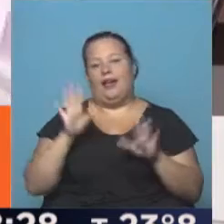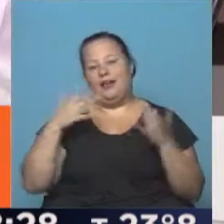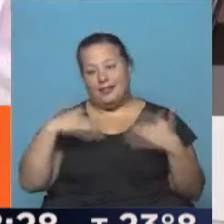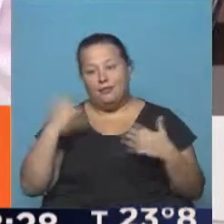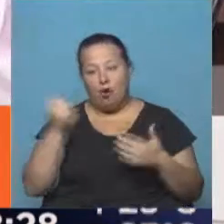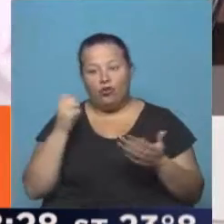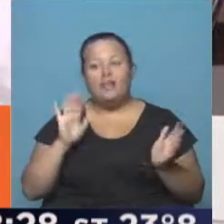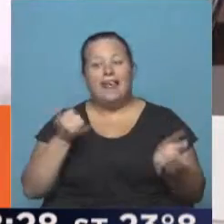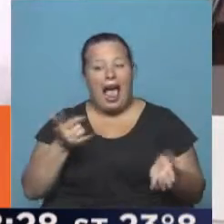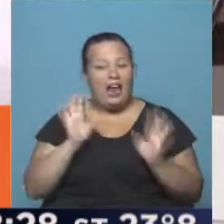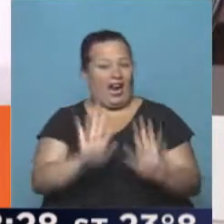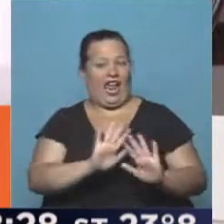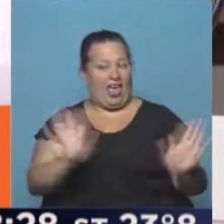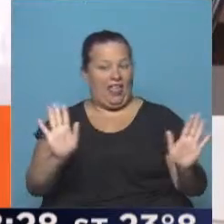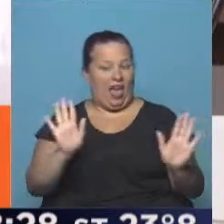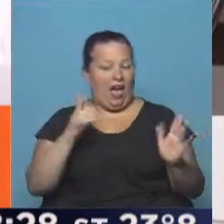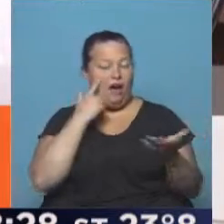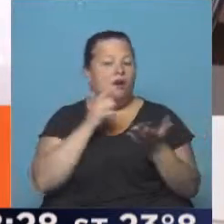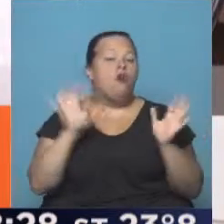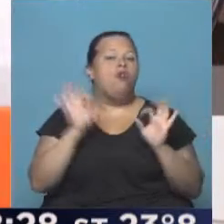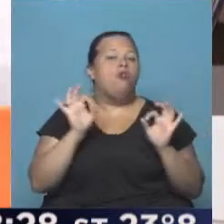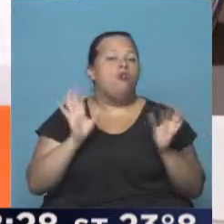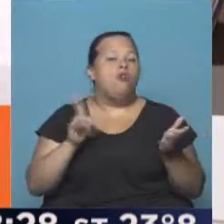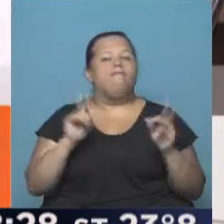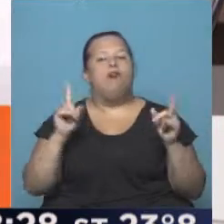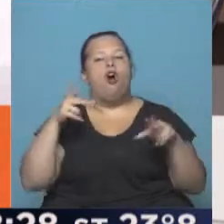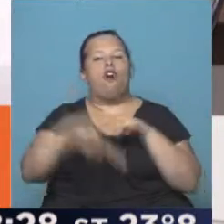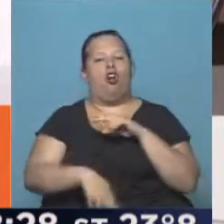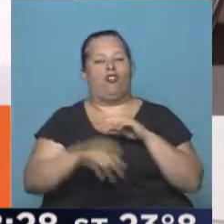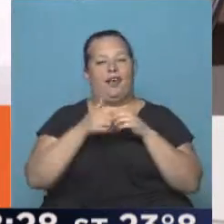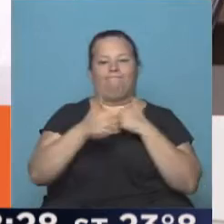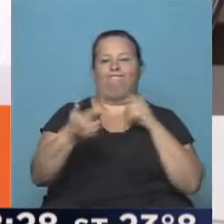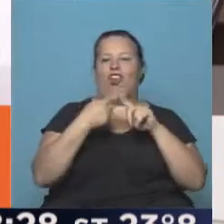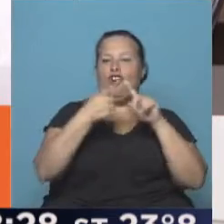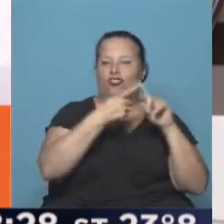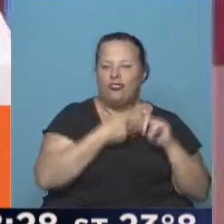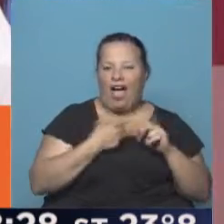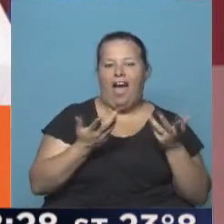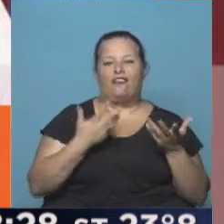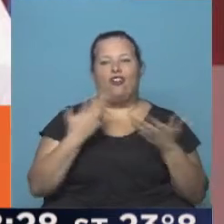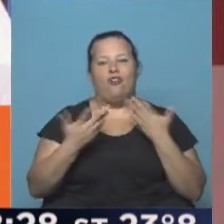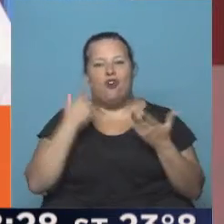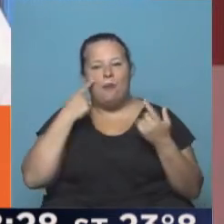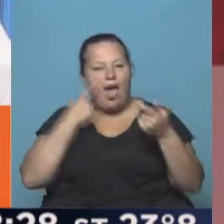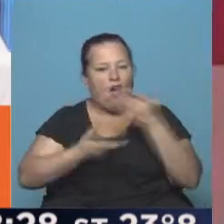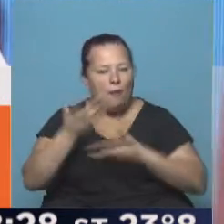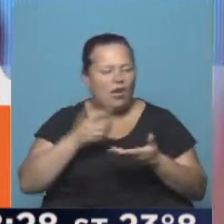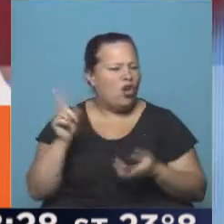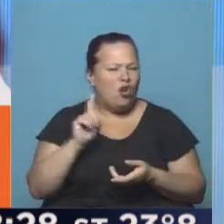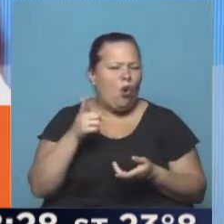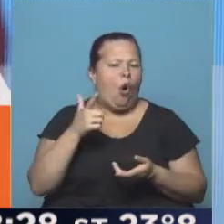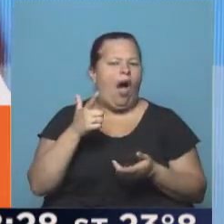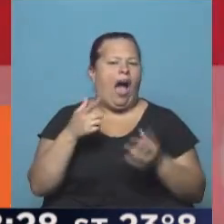simbólico. Claro, ¿se queda ahí en lo simbólico o se corta aún más todavía la capacidad de supervivencia? No había